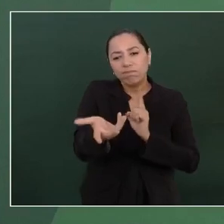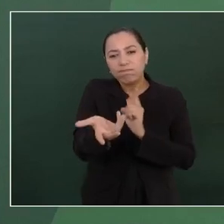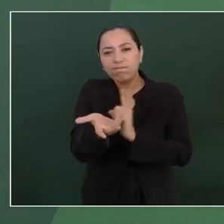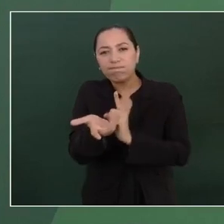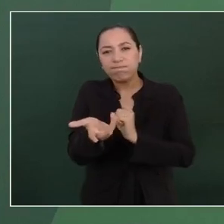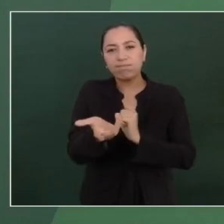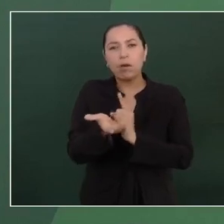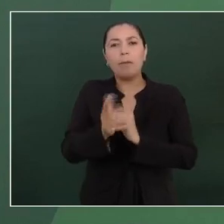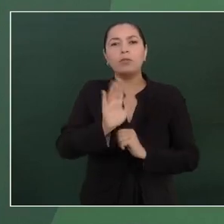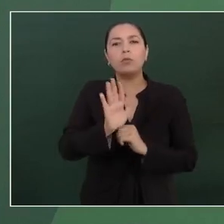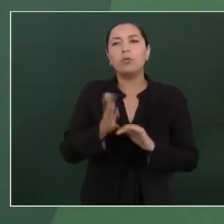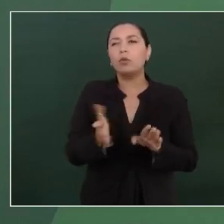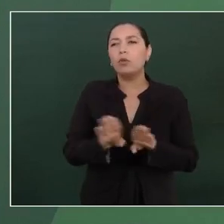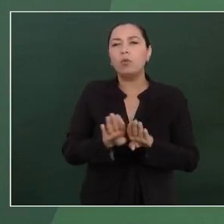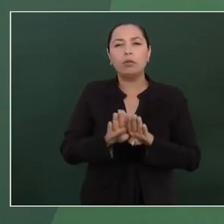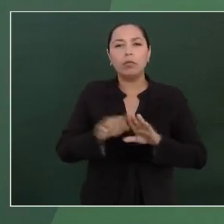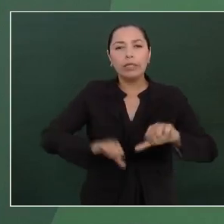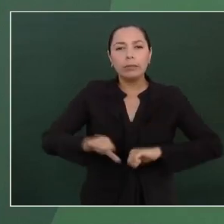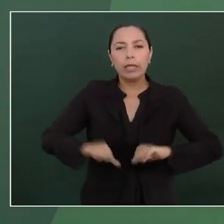una actividad lucrativa,